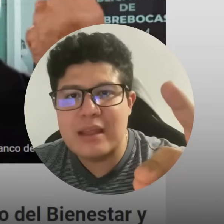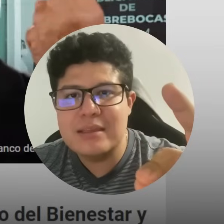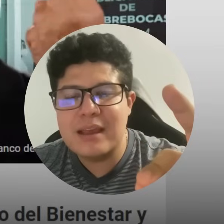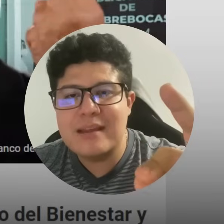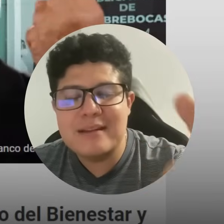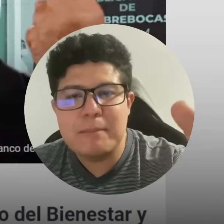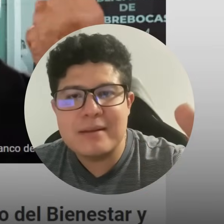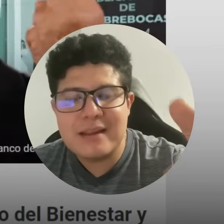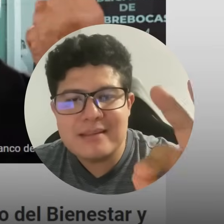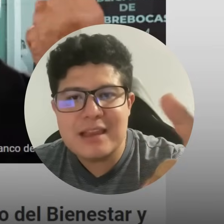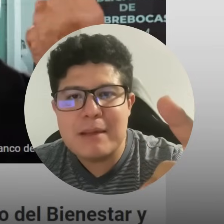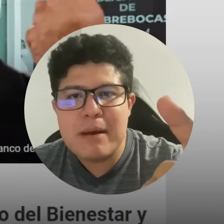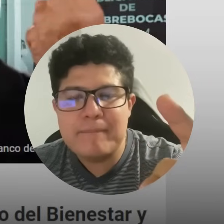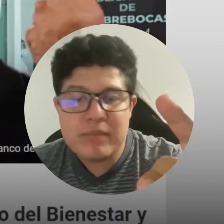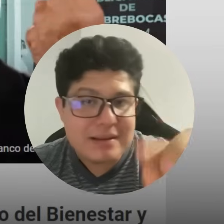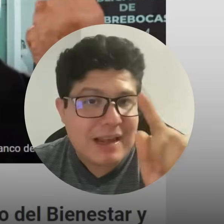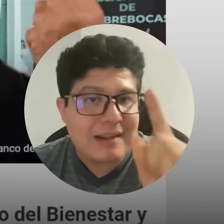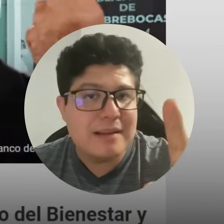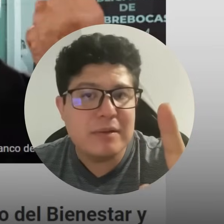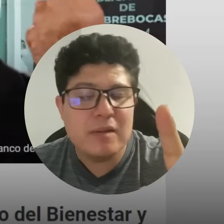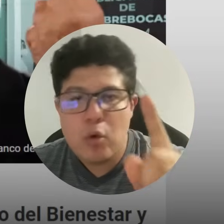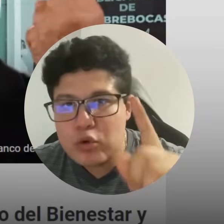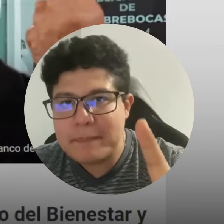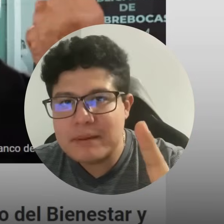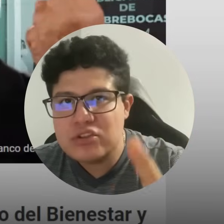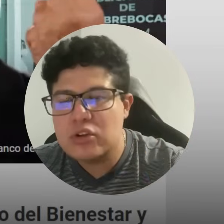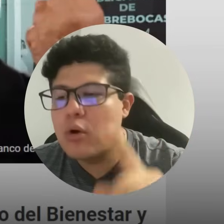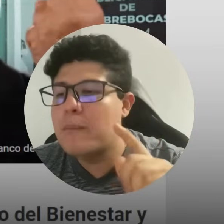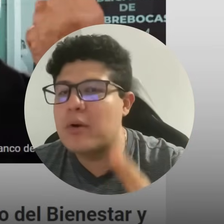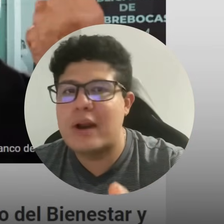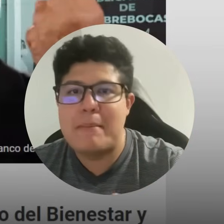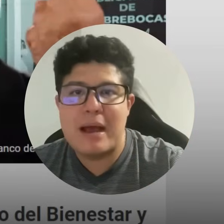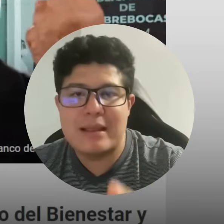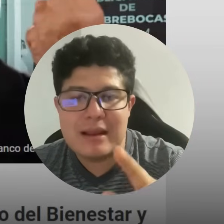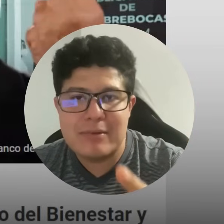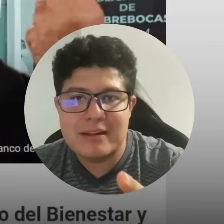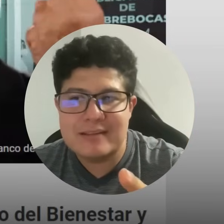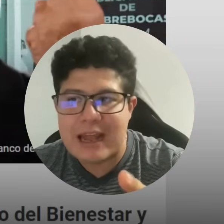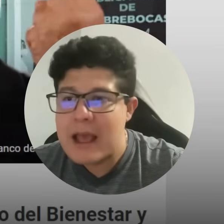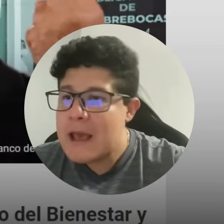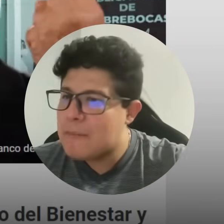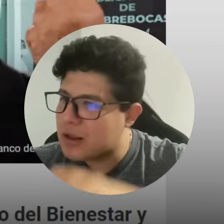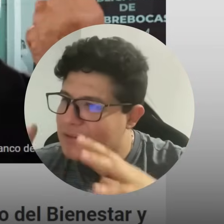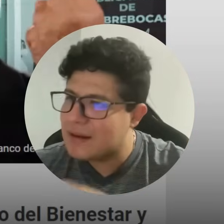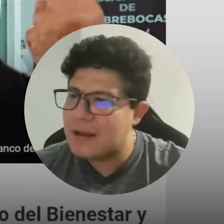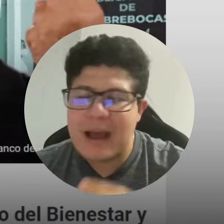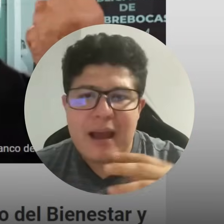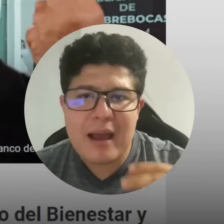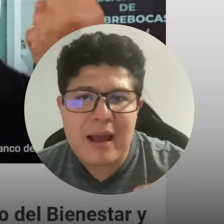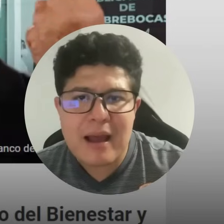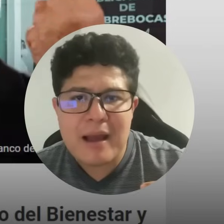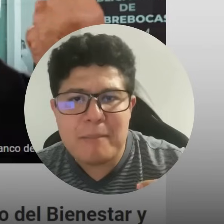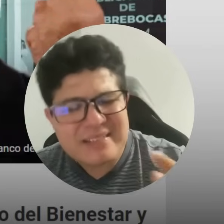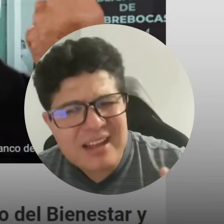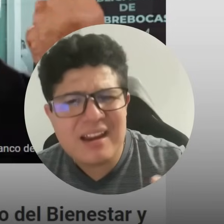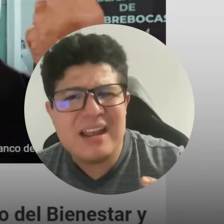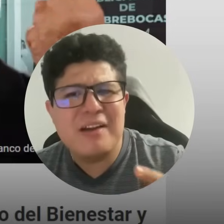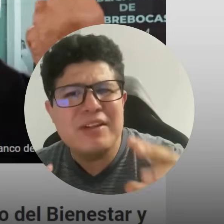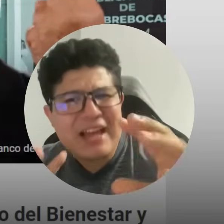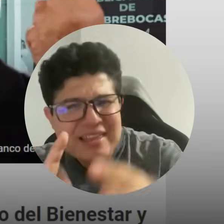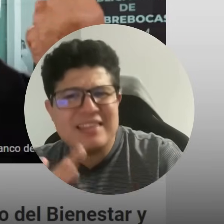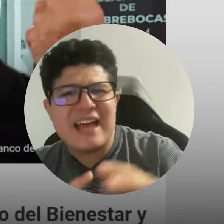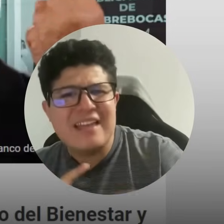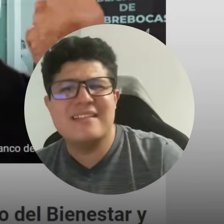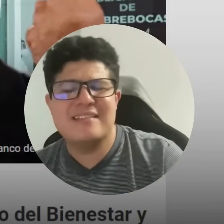importante que sepas este tema si recibes una pensión o un programa del bienestar Pero antes de a pasar y